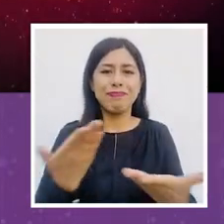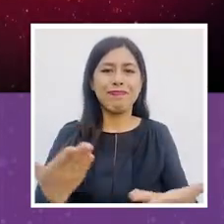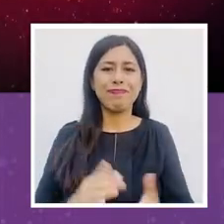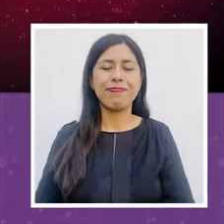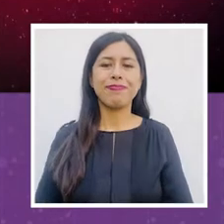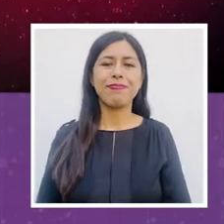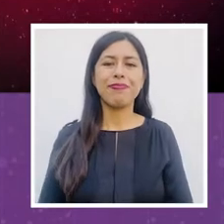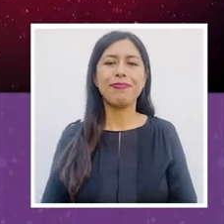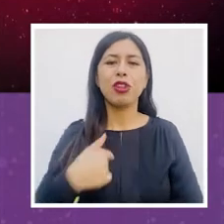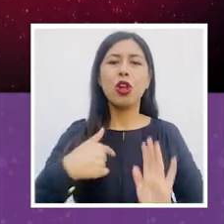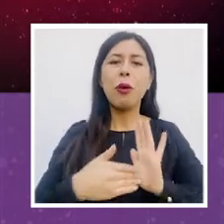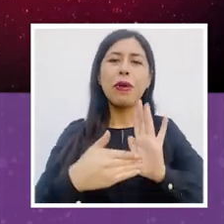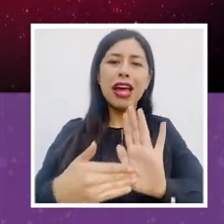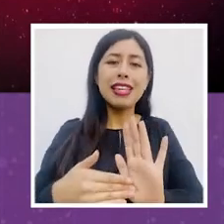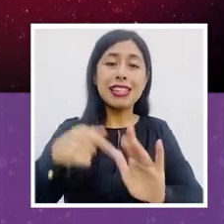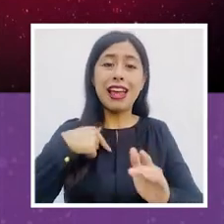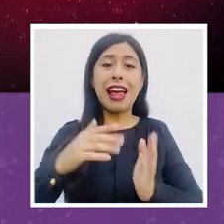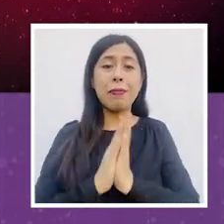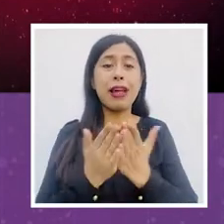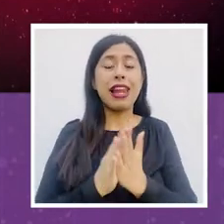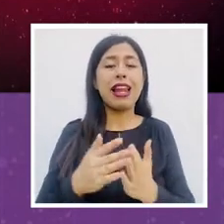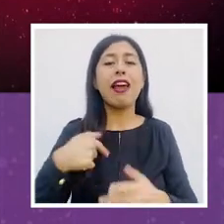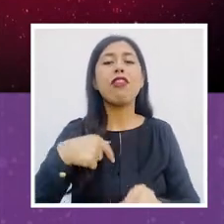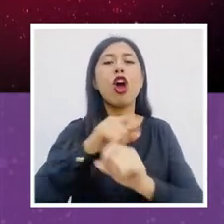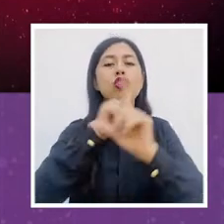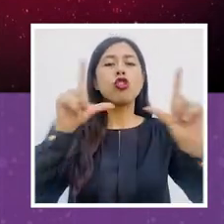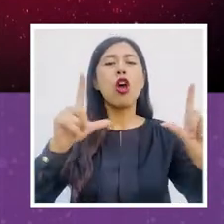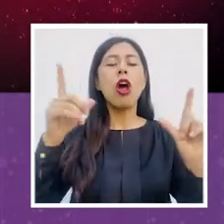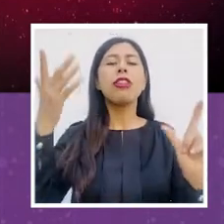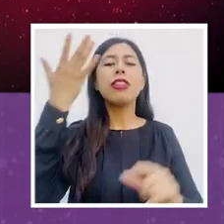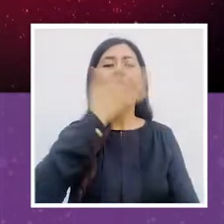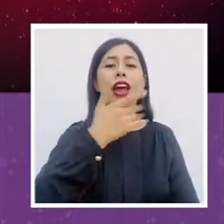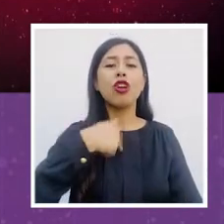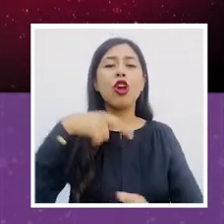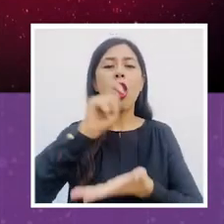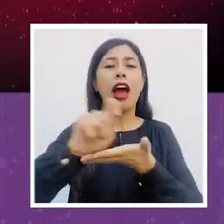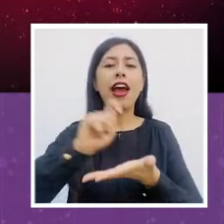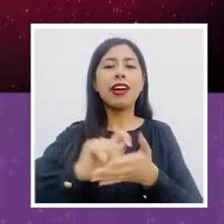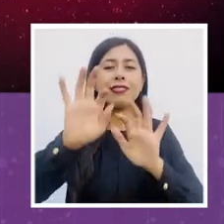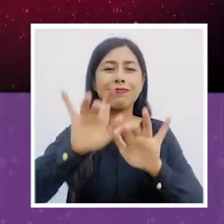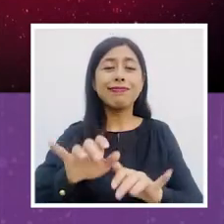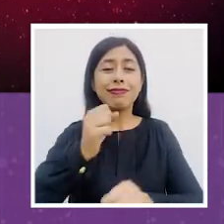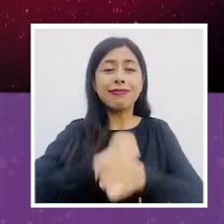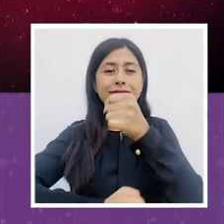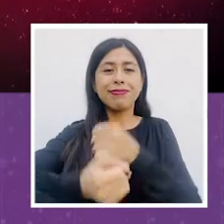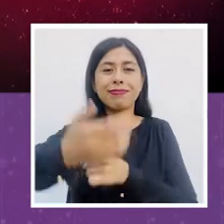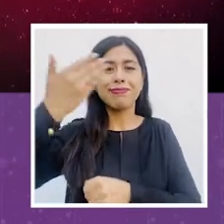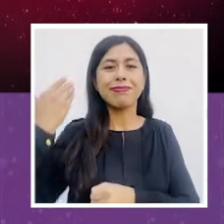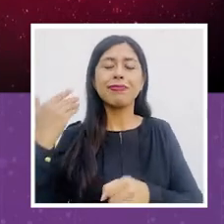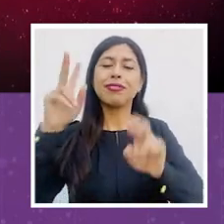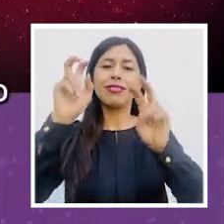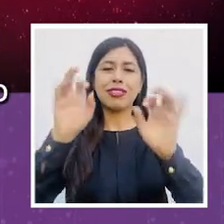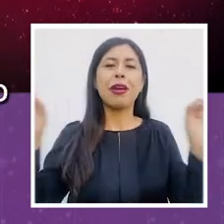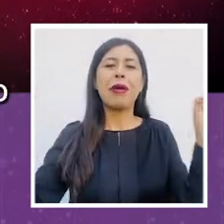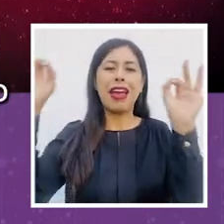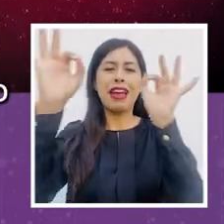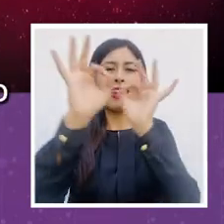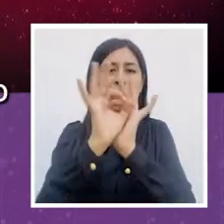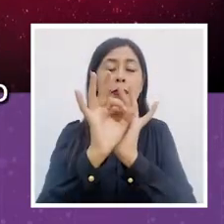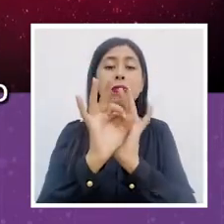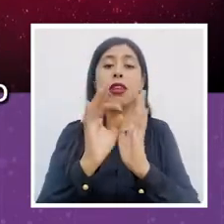Aquí les presento mi libro, El Sol Negro, que lo escribí el año pasado, sobre el tema de los eclipses.